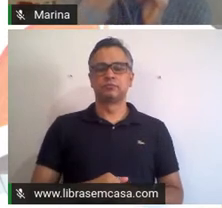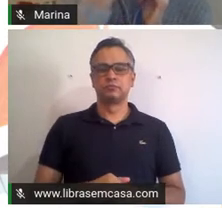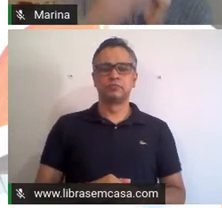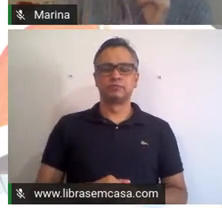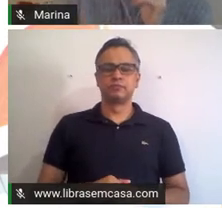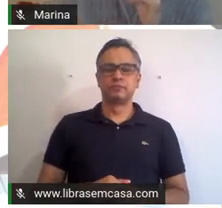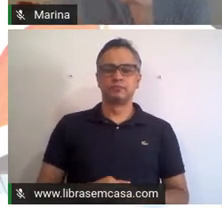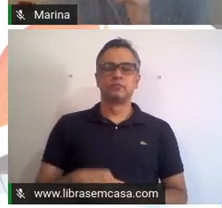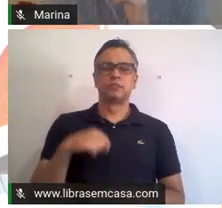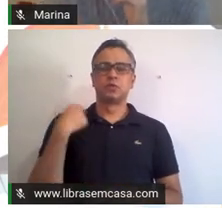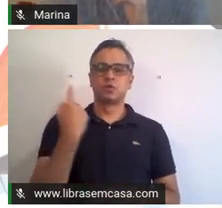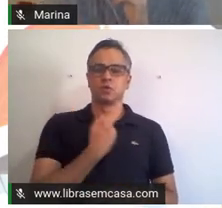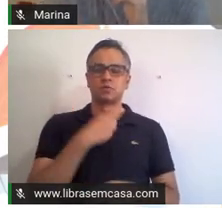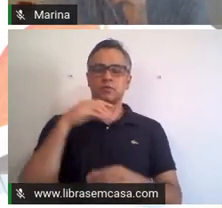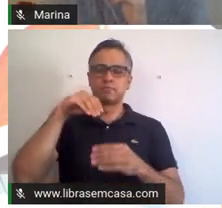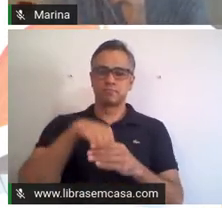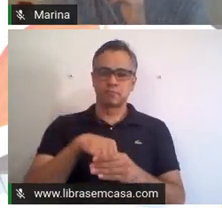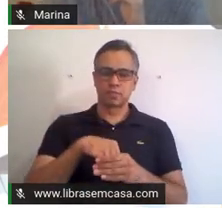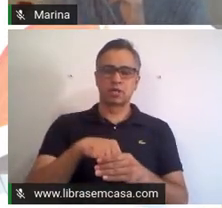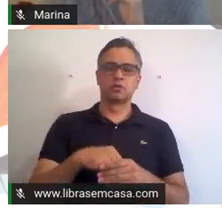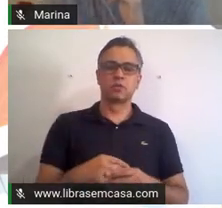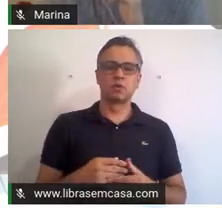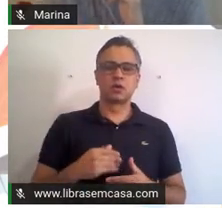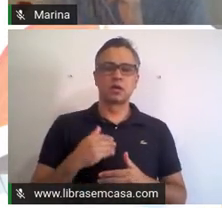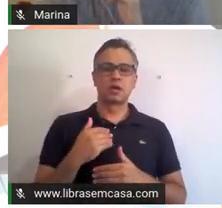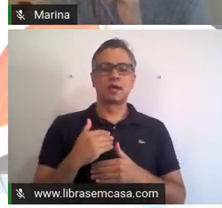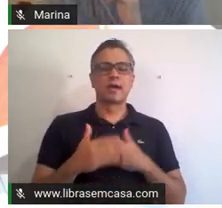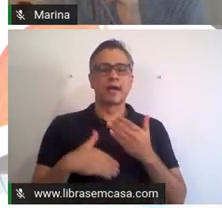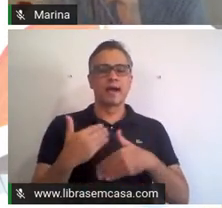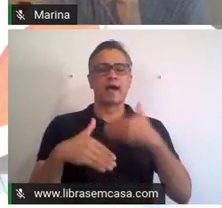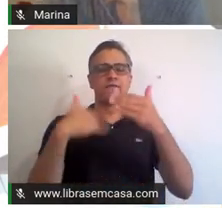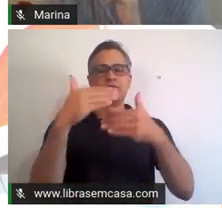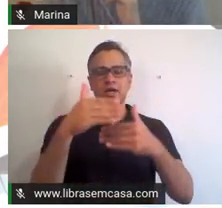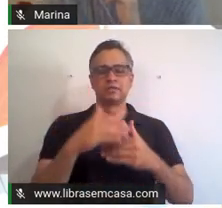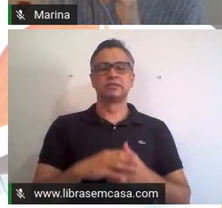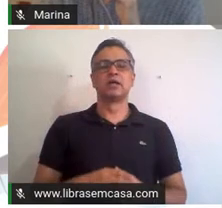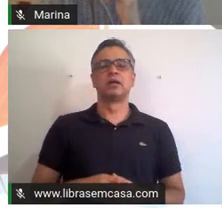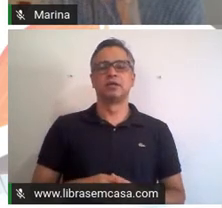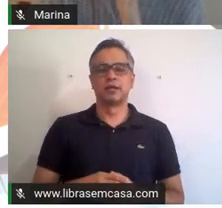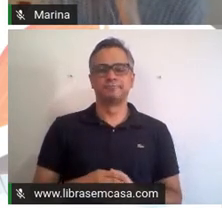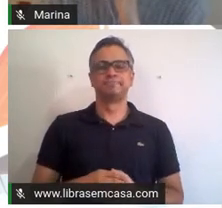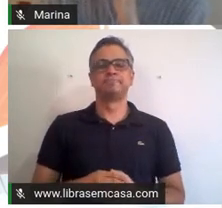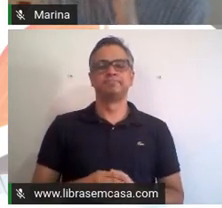de una gran avanzada del agronegocio, una gran avanzada,